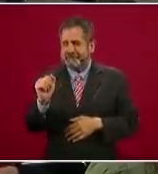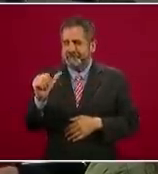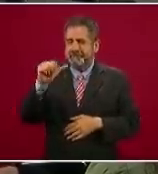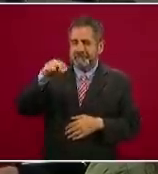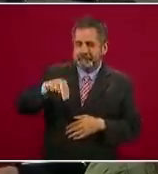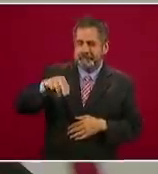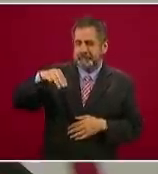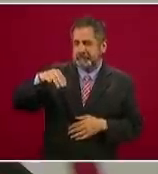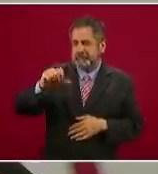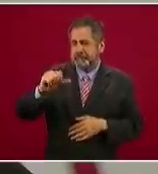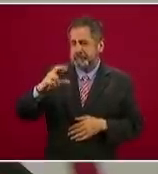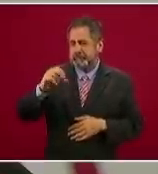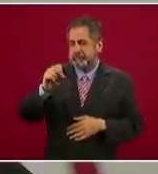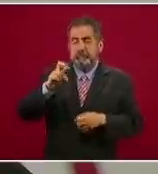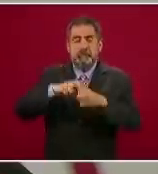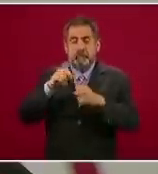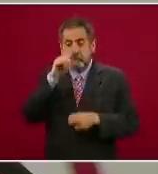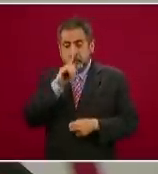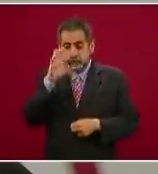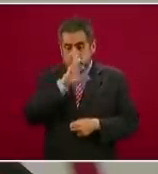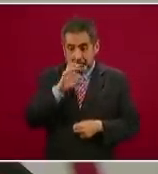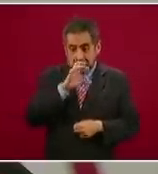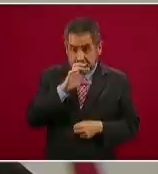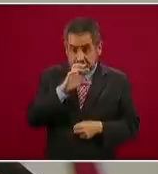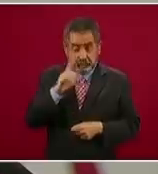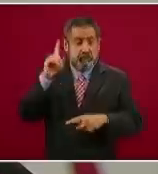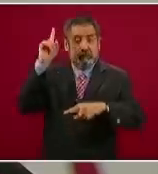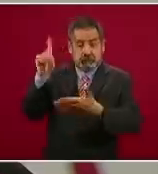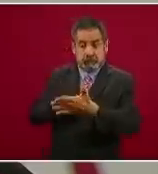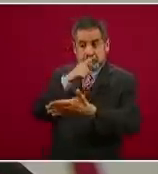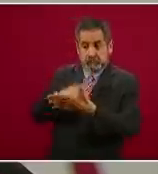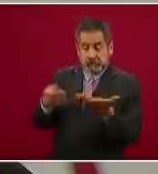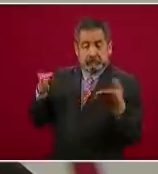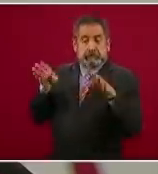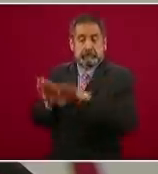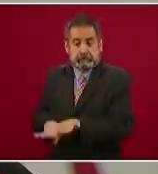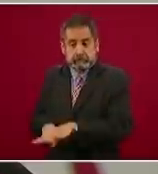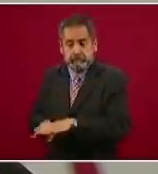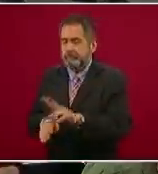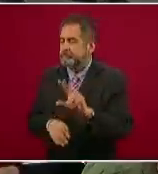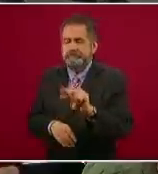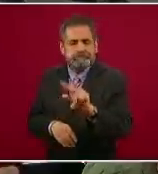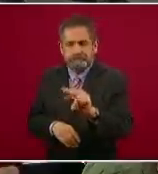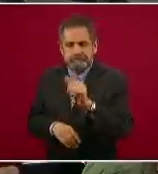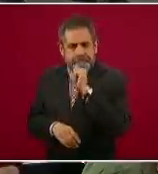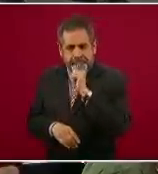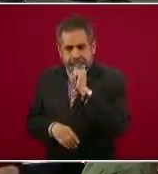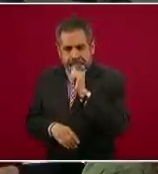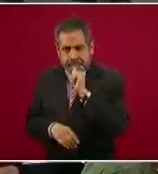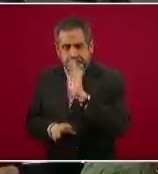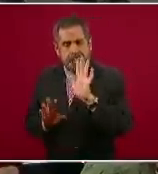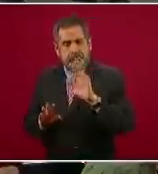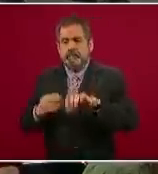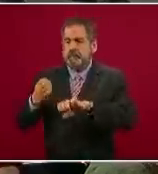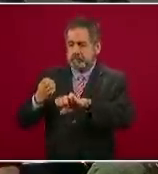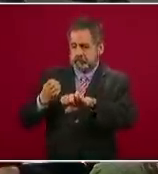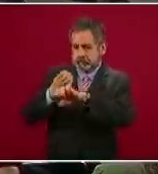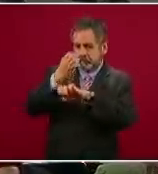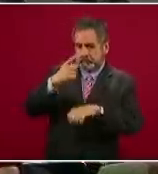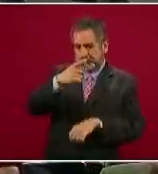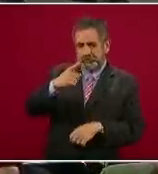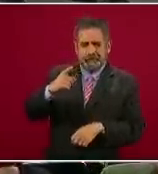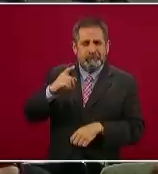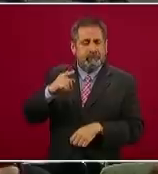en Aguascalientes, de momento no hay necesidad de cancelarla, pero el gobierno estatal está tomando una actitud totalmente responsable